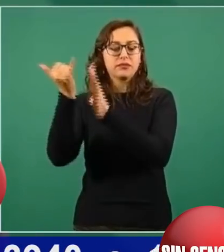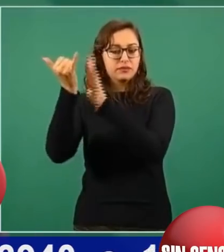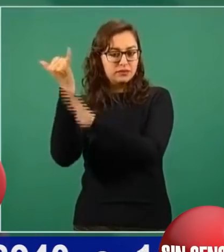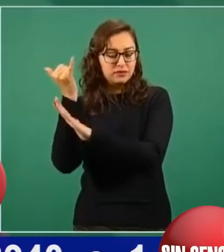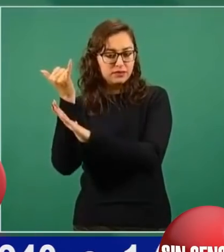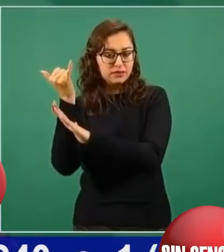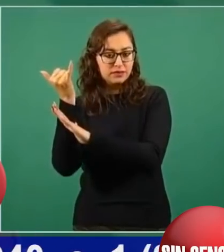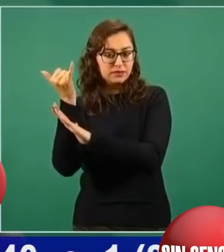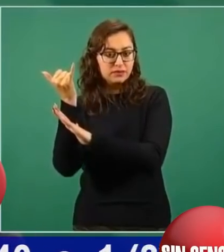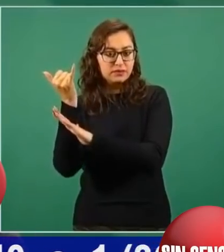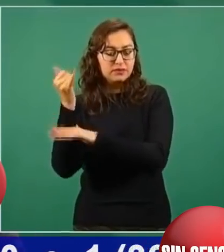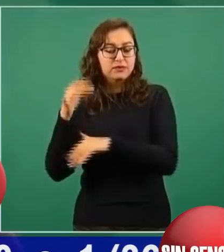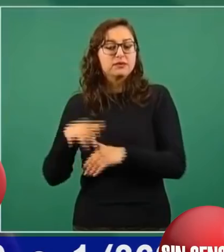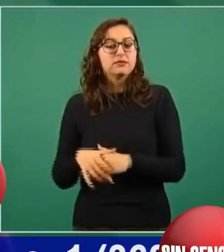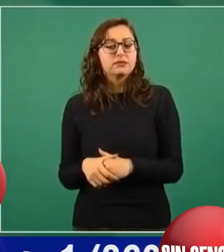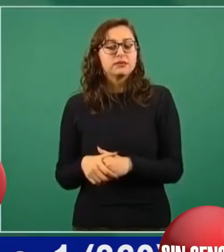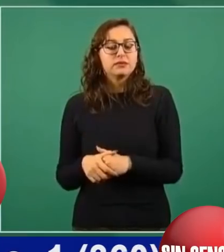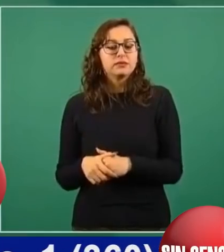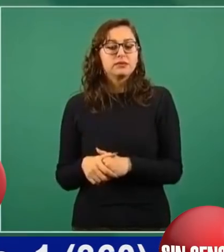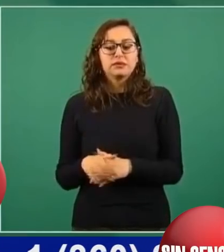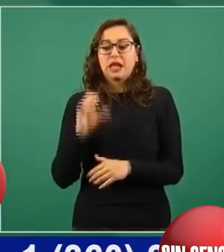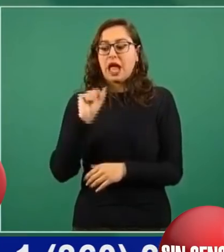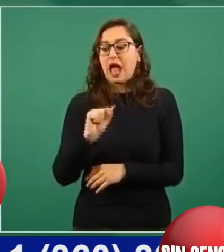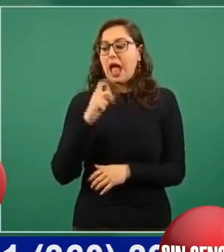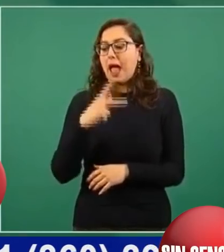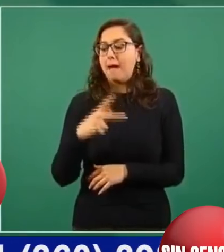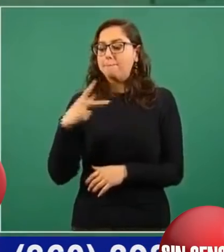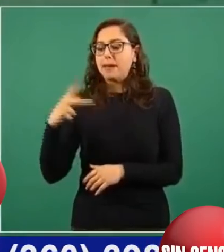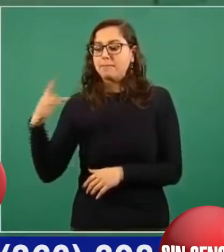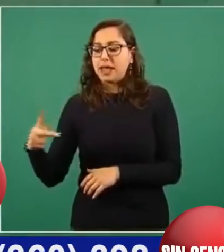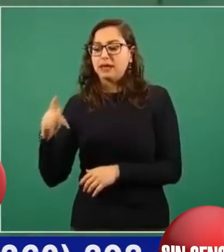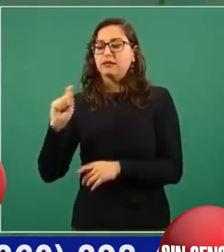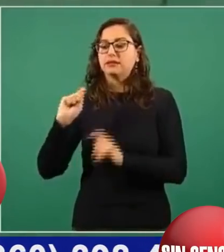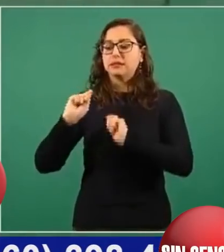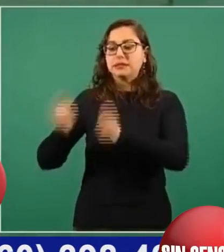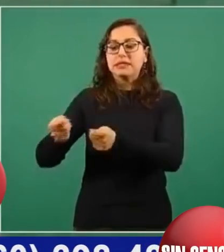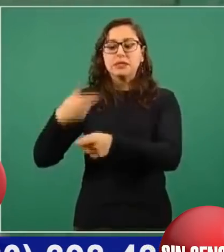Mediante los llamados APP.